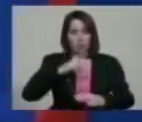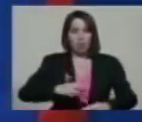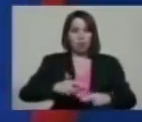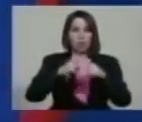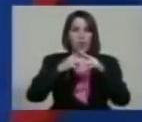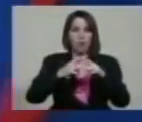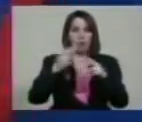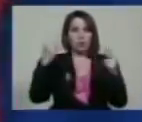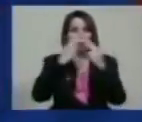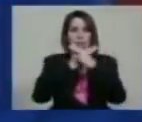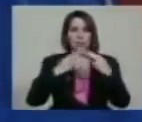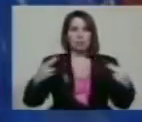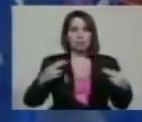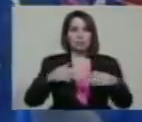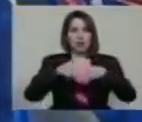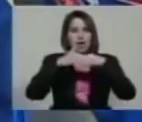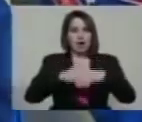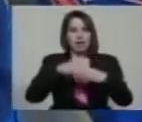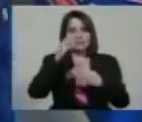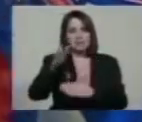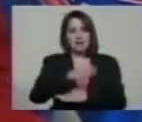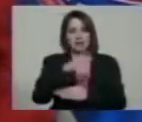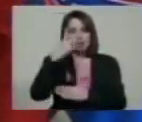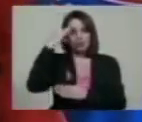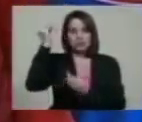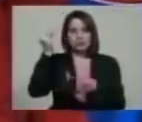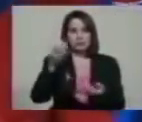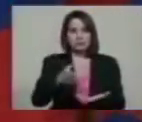compromiso. Muchas gracias. Que Dios te bendiga. Amén.